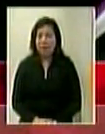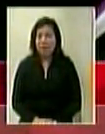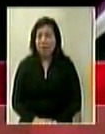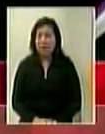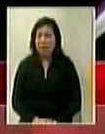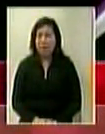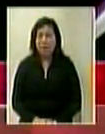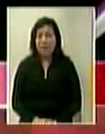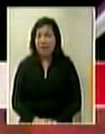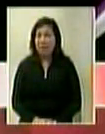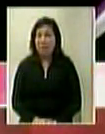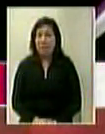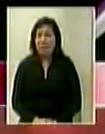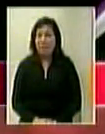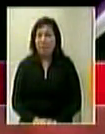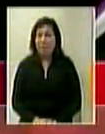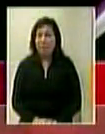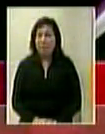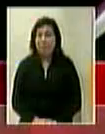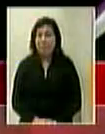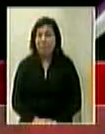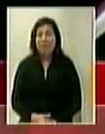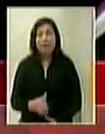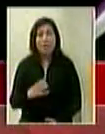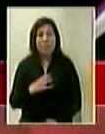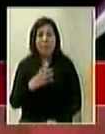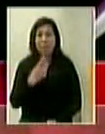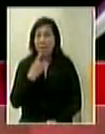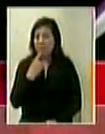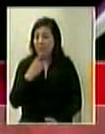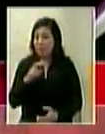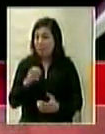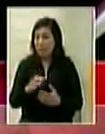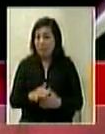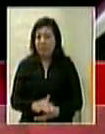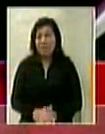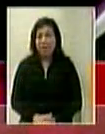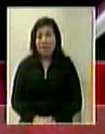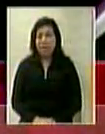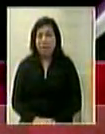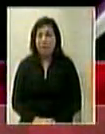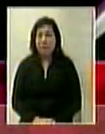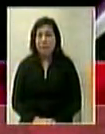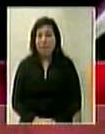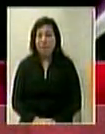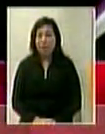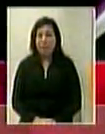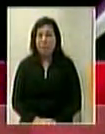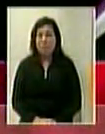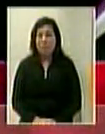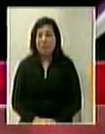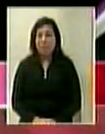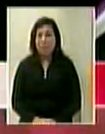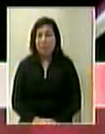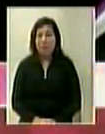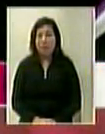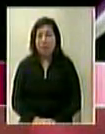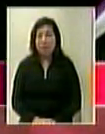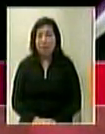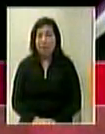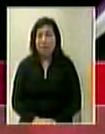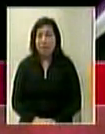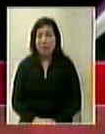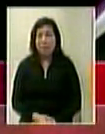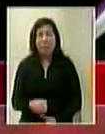del glande, estimados colegas. Y yo le requisé ese aparato, y un canal que sabe bien qué canal es, tuvo que hacer